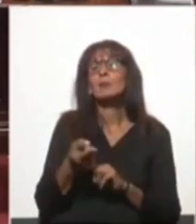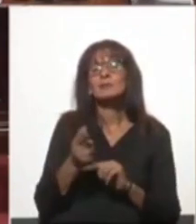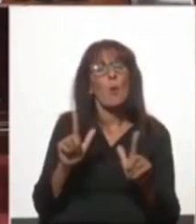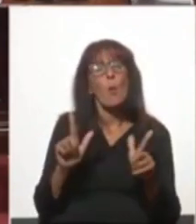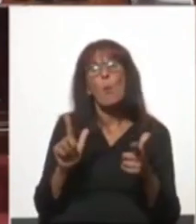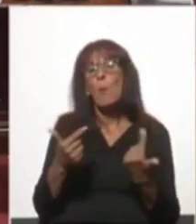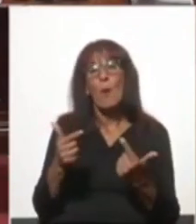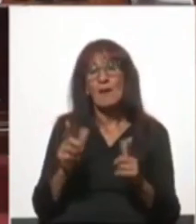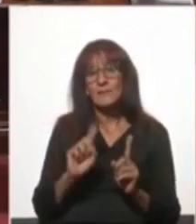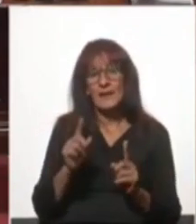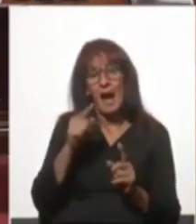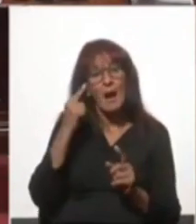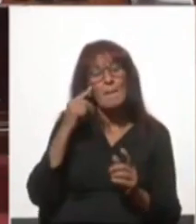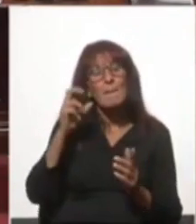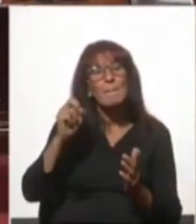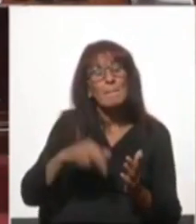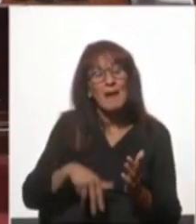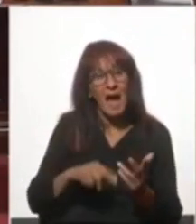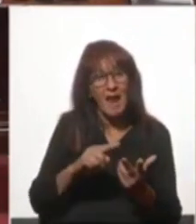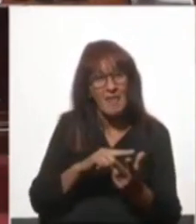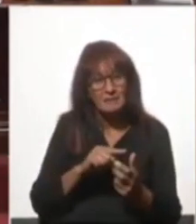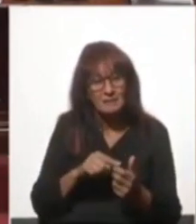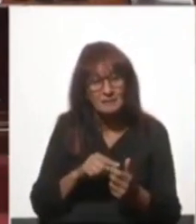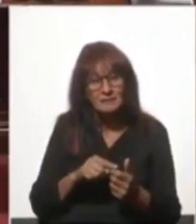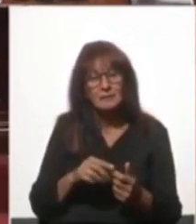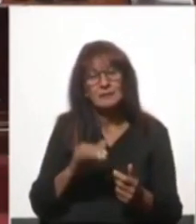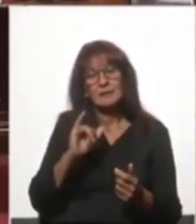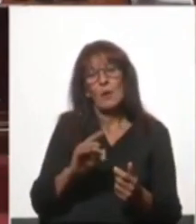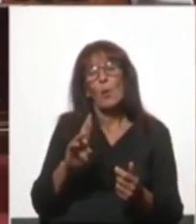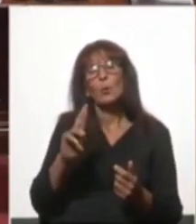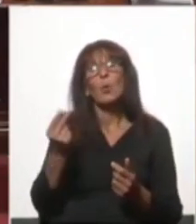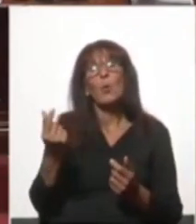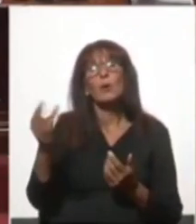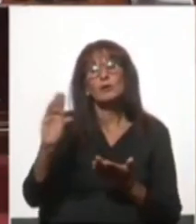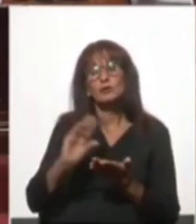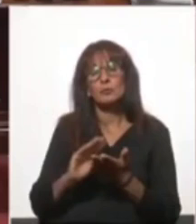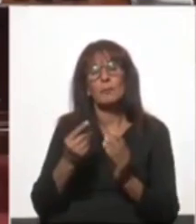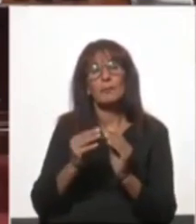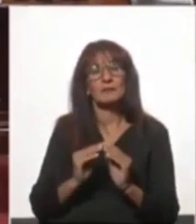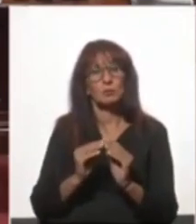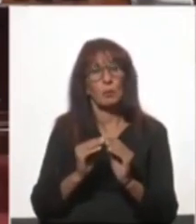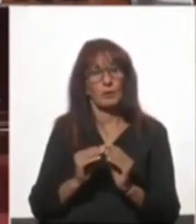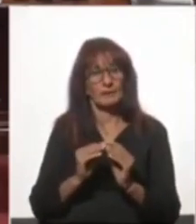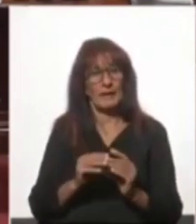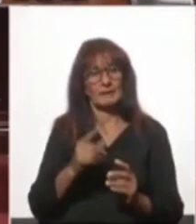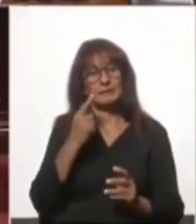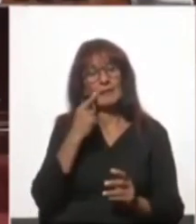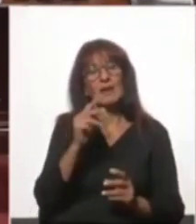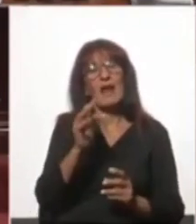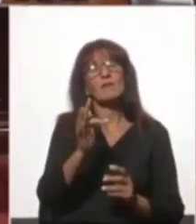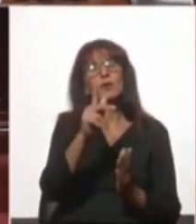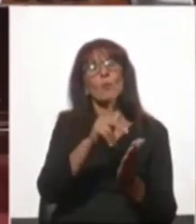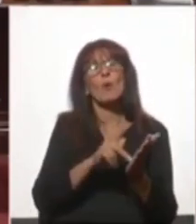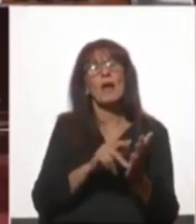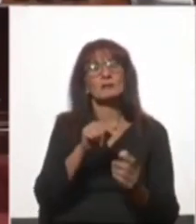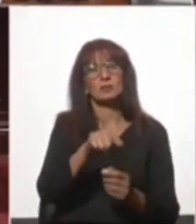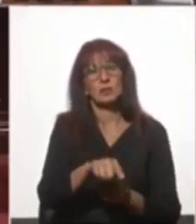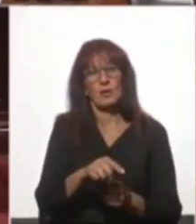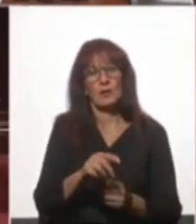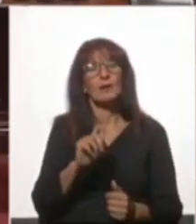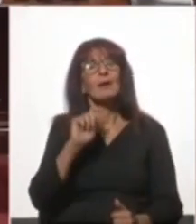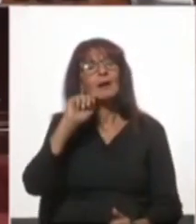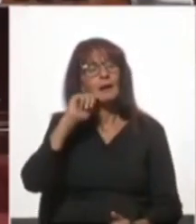consistencia entre esos planes y los rubros presupuestales que la formulación del gobierno prevé.